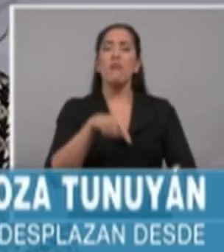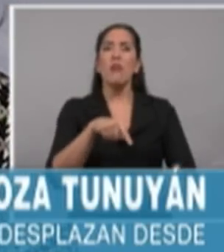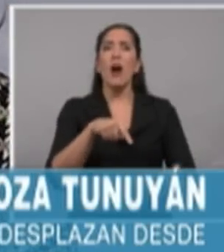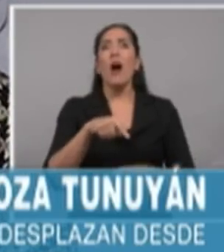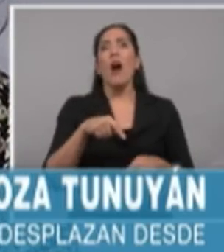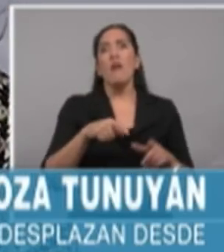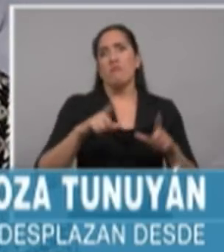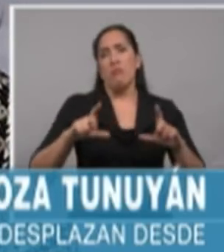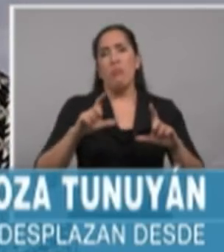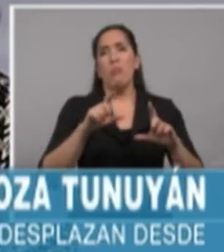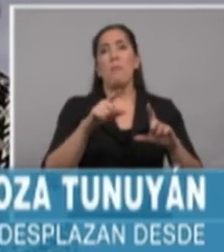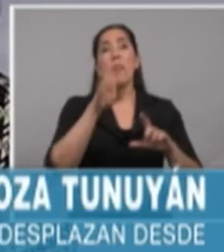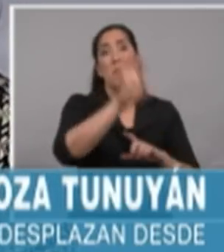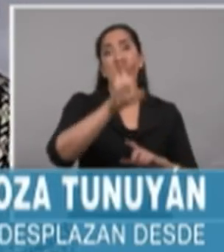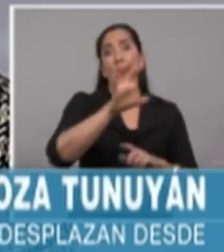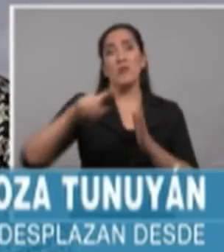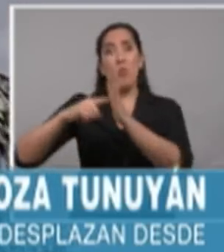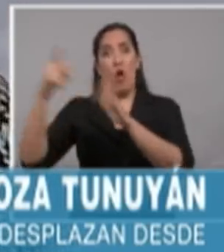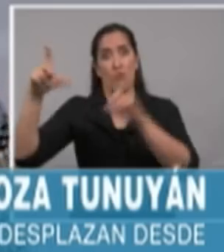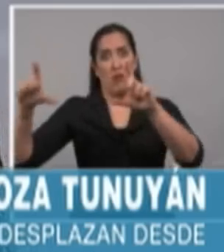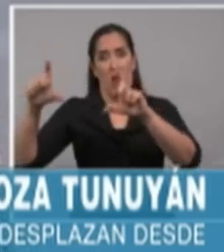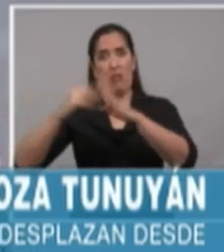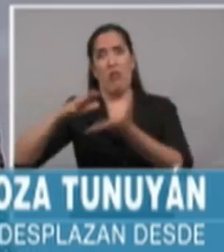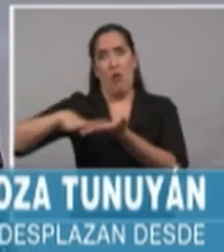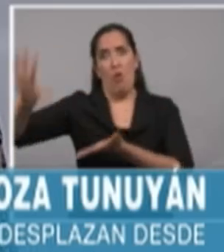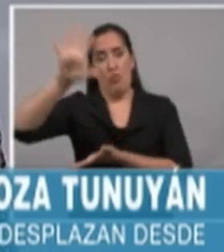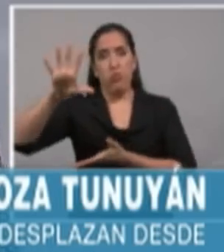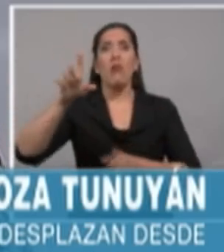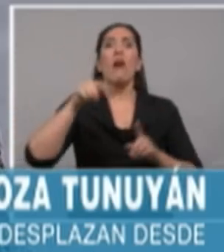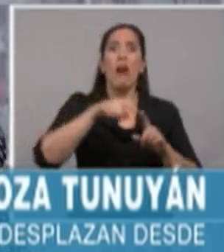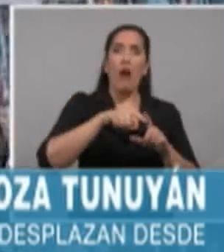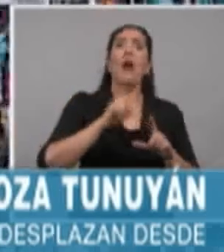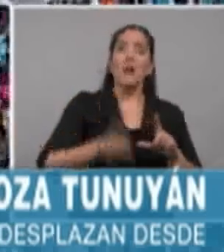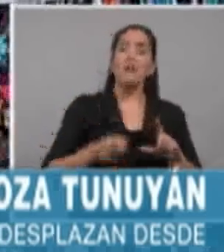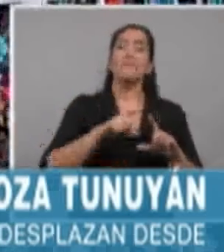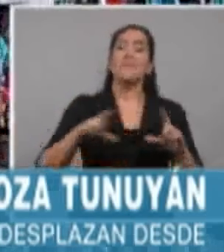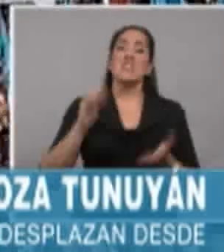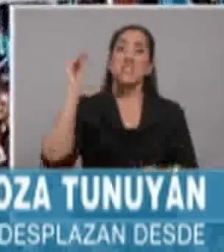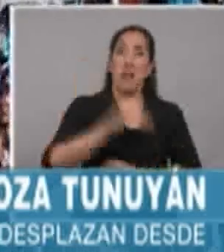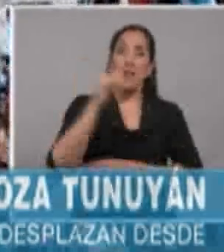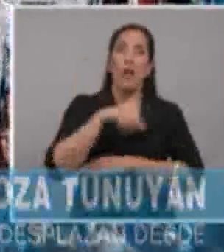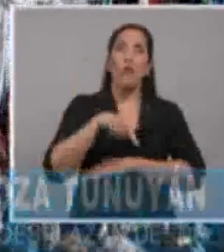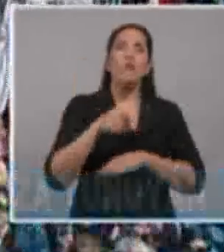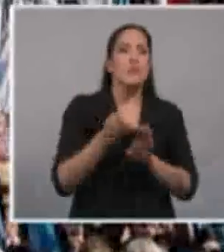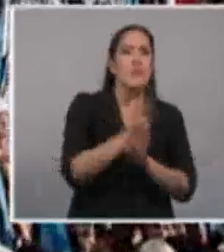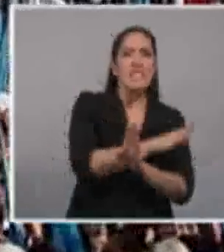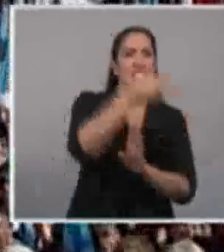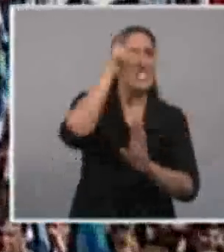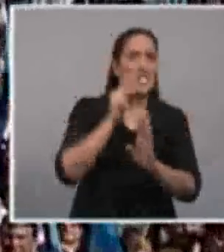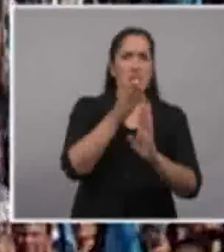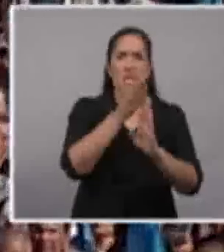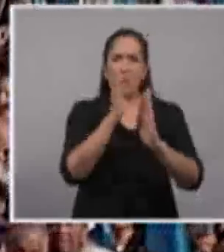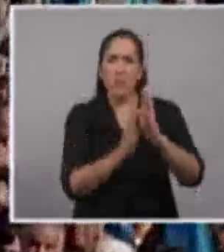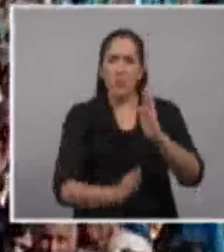la República Argentina después de la provincia de Buenos Aires y es la frontera más extensa con la hermana República de Chile,